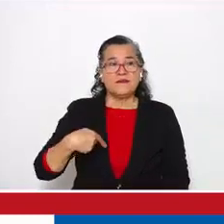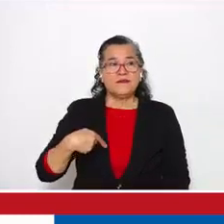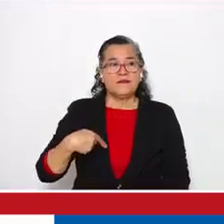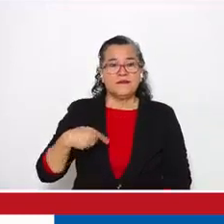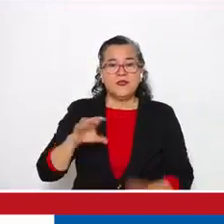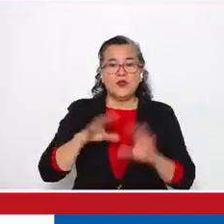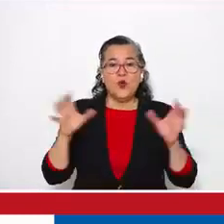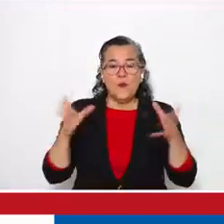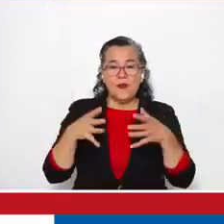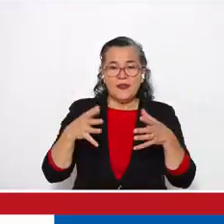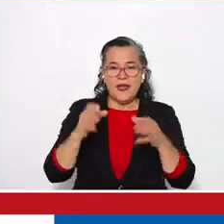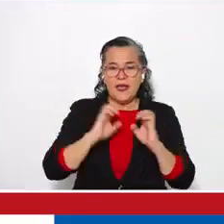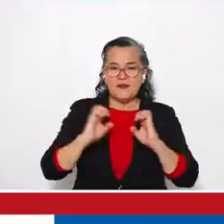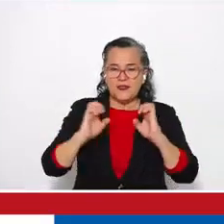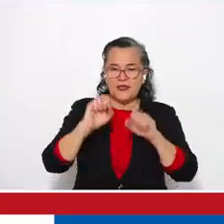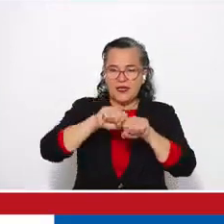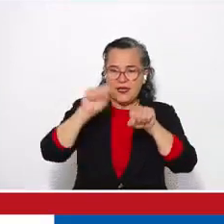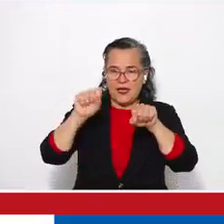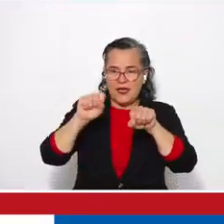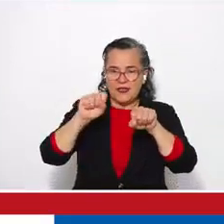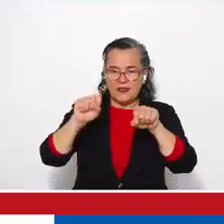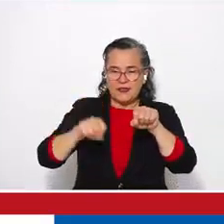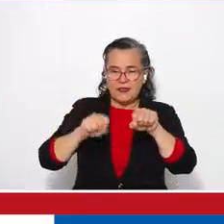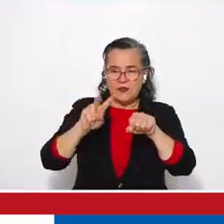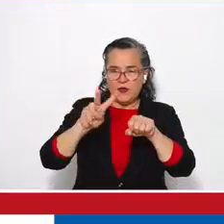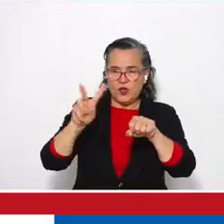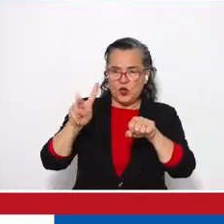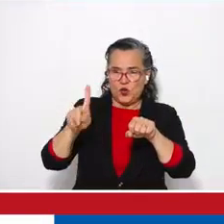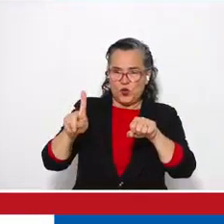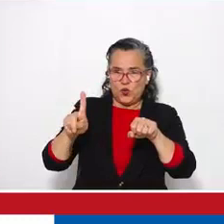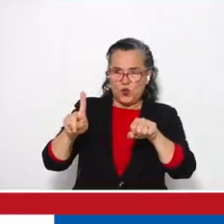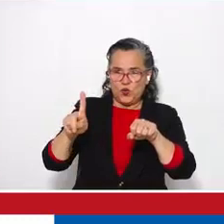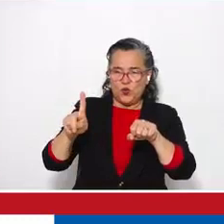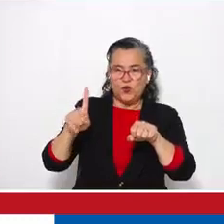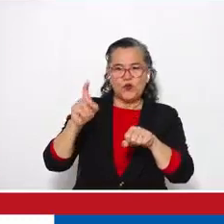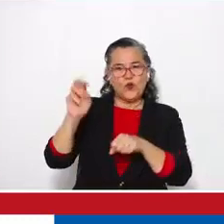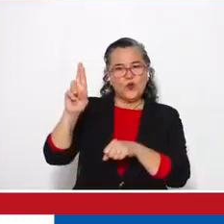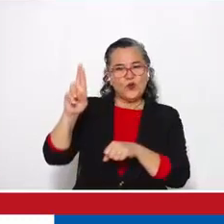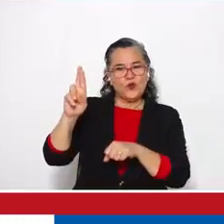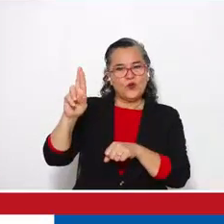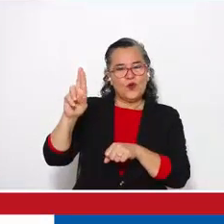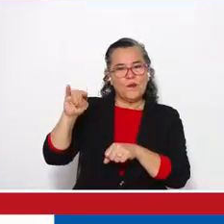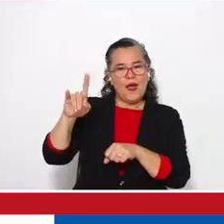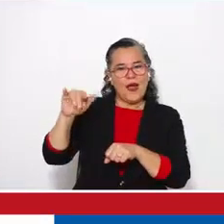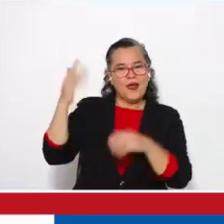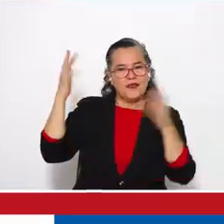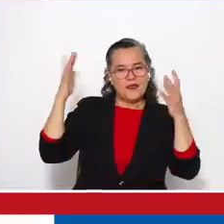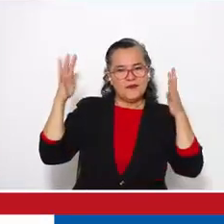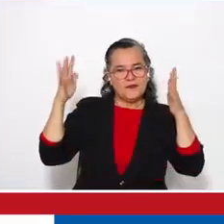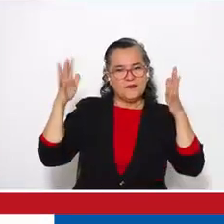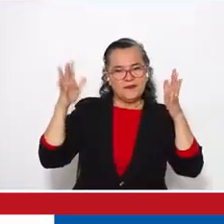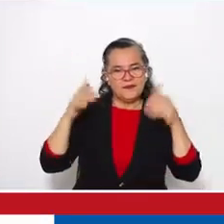de la Estrategia Siglo XXI. Doctor Macaya, es un honor recibirlo. Un fuerte aplauso para el doctor Macaya.